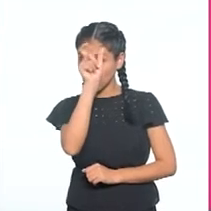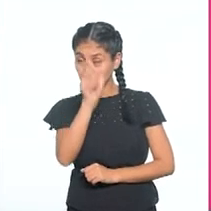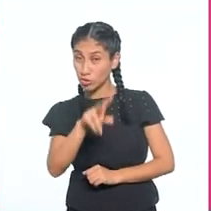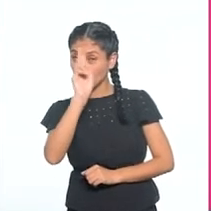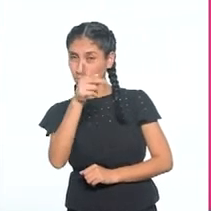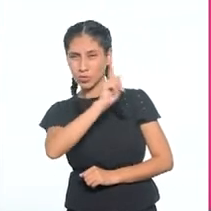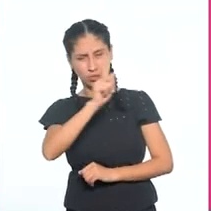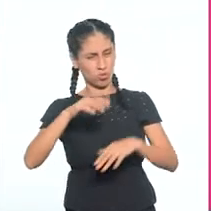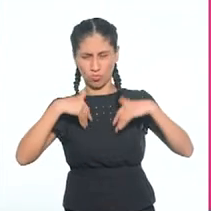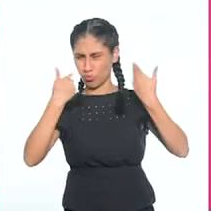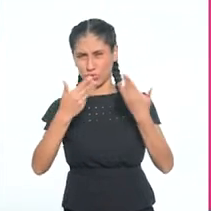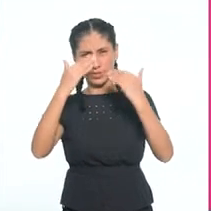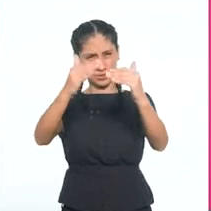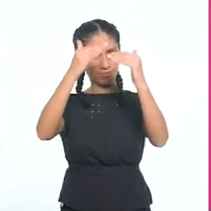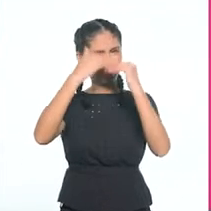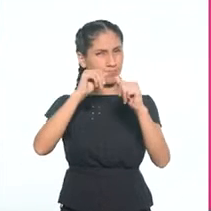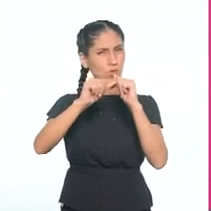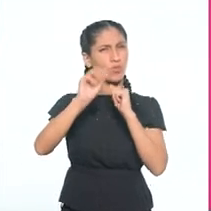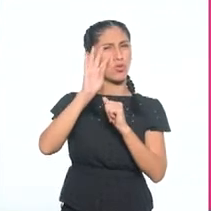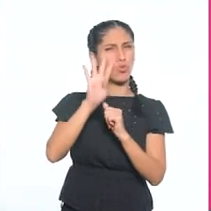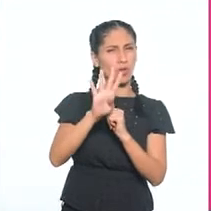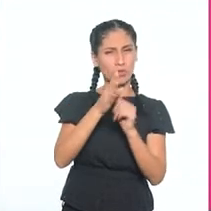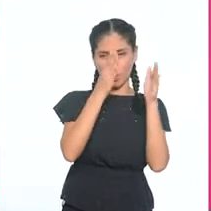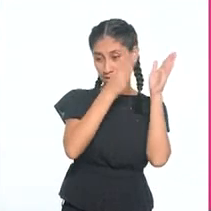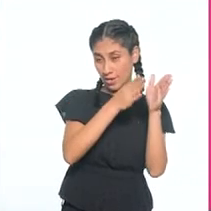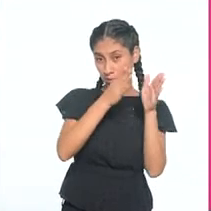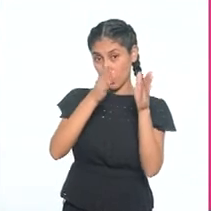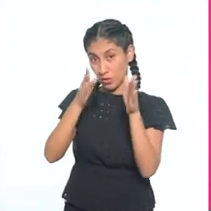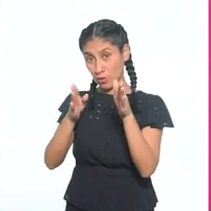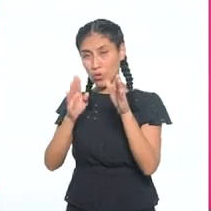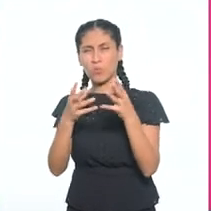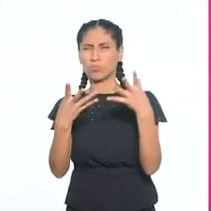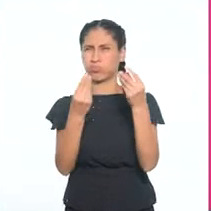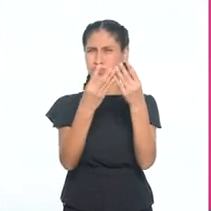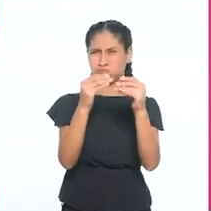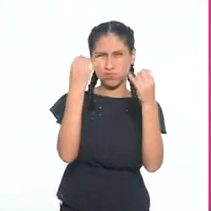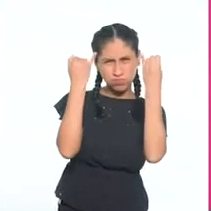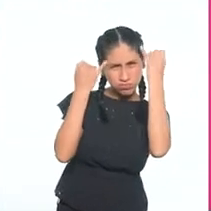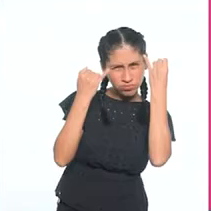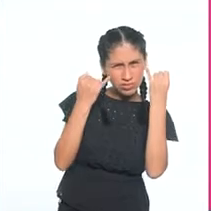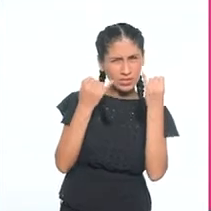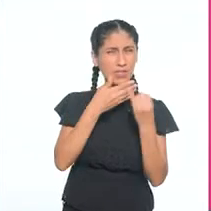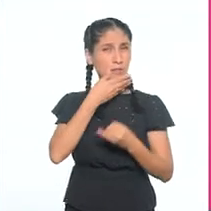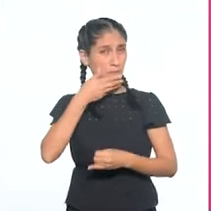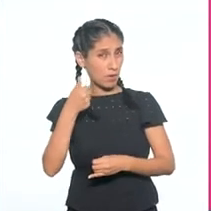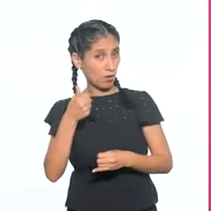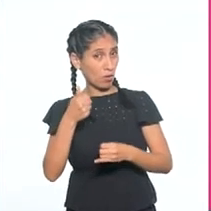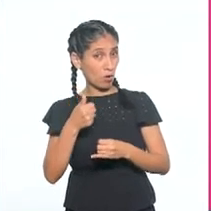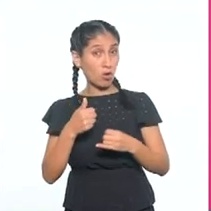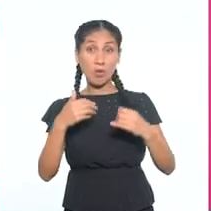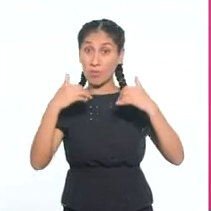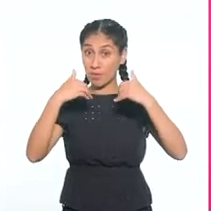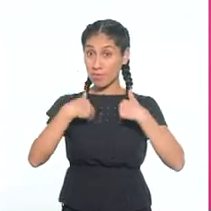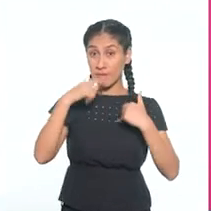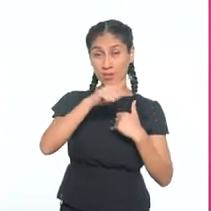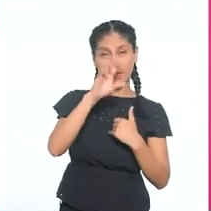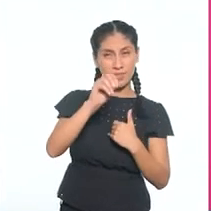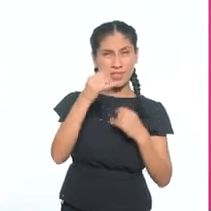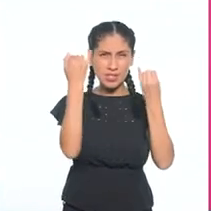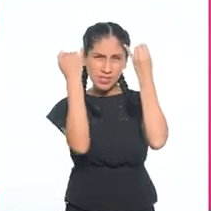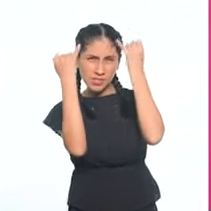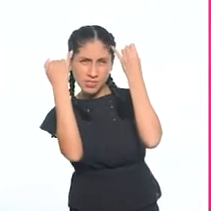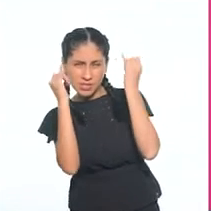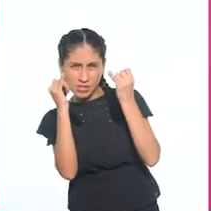en el proceso se deben generar una gran cantidad de ideas es mejor tener 10 ideas